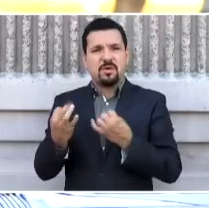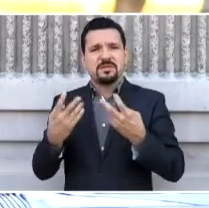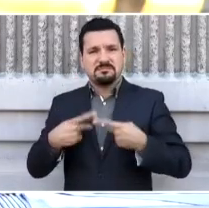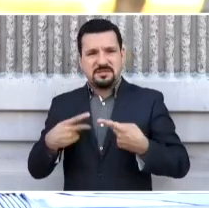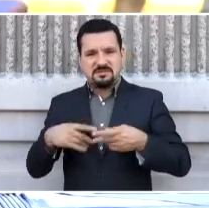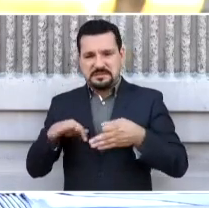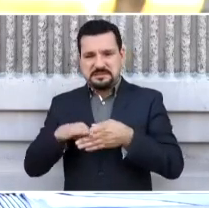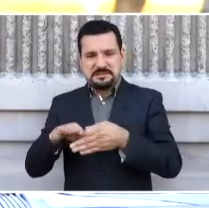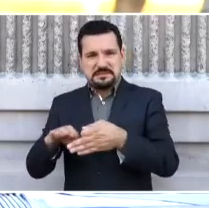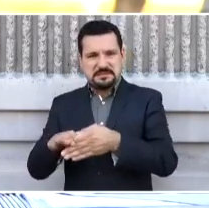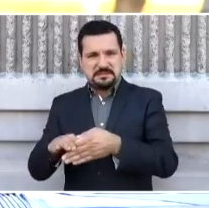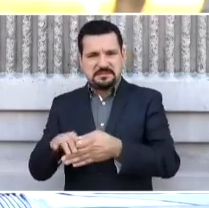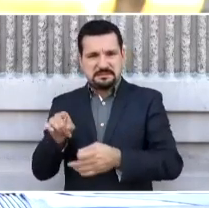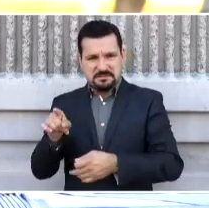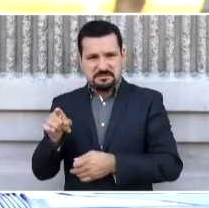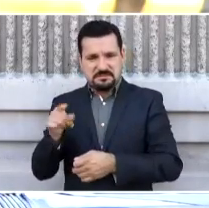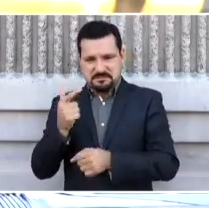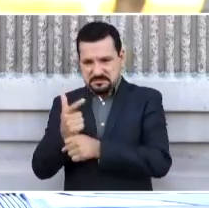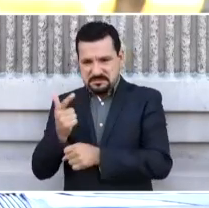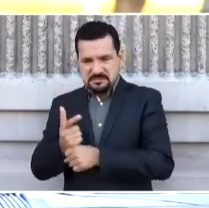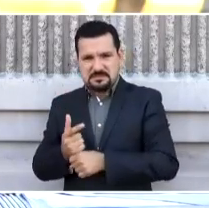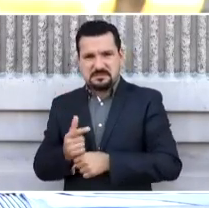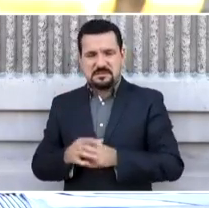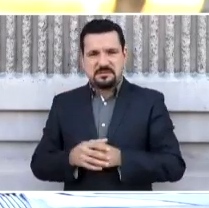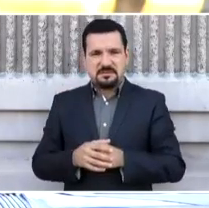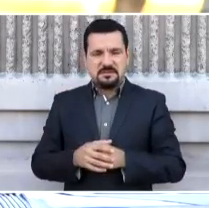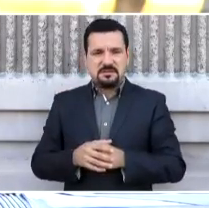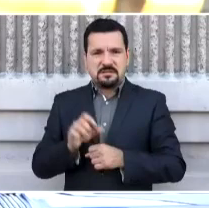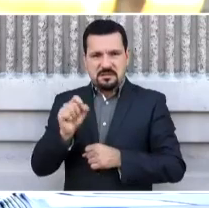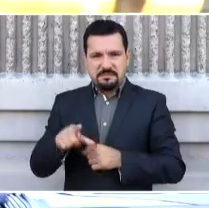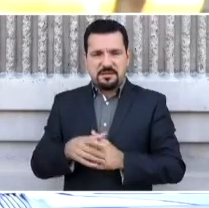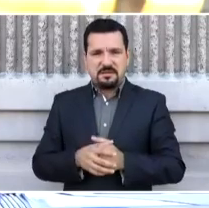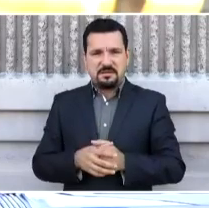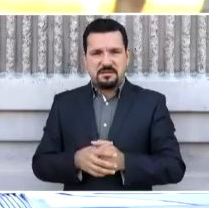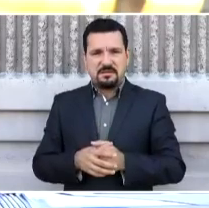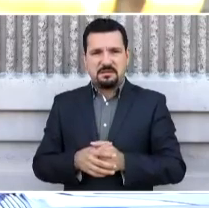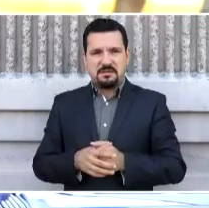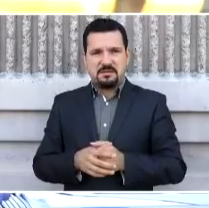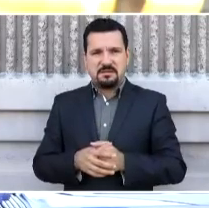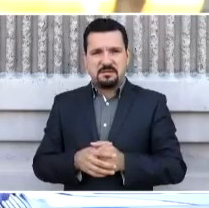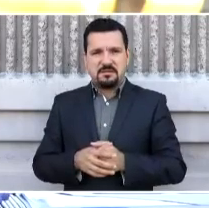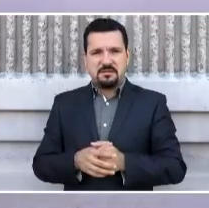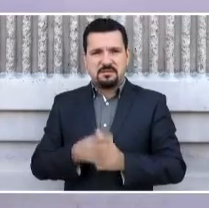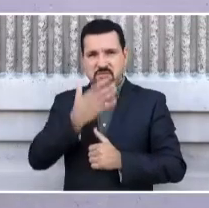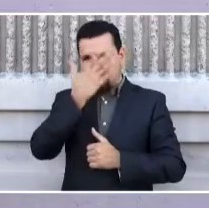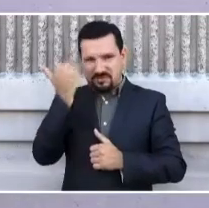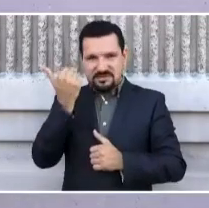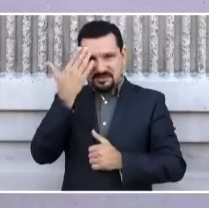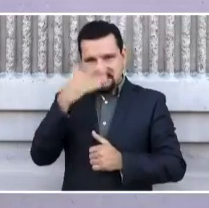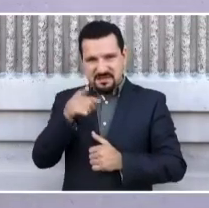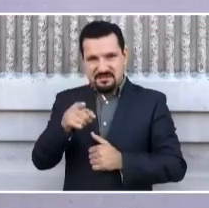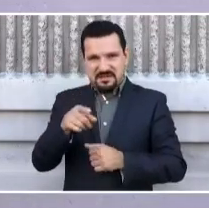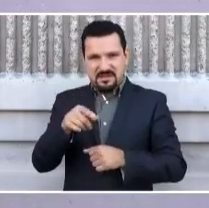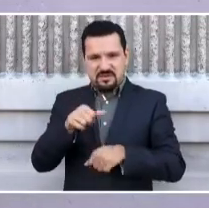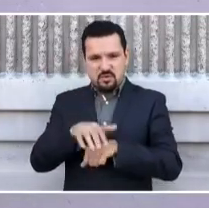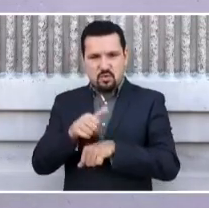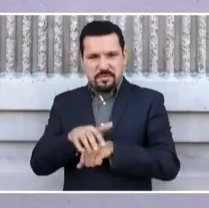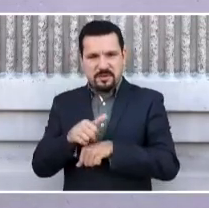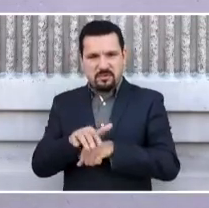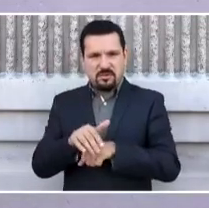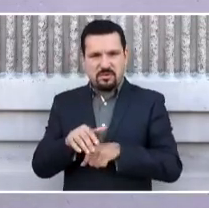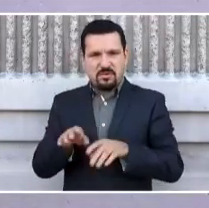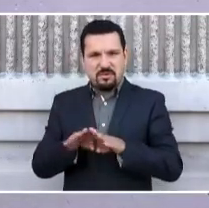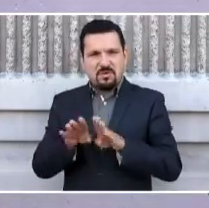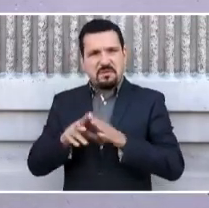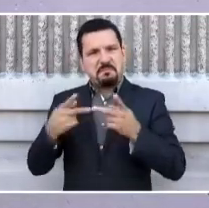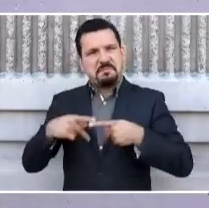incidencia. Si los tienen identificados. Sí. Y también, por favor, no sé si ya traiga el dato sobre el monitoreo a los